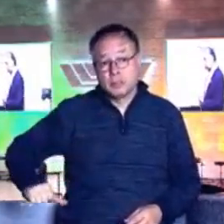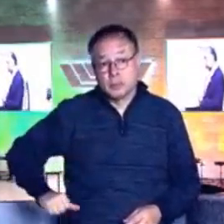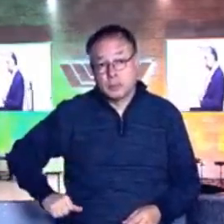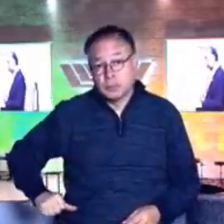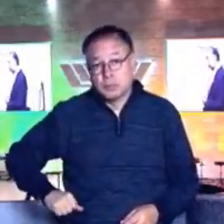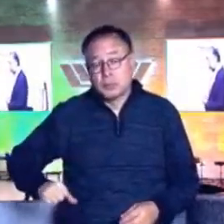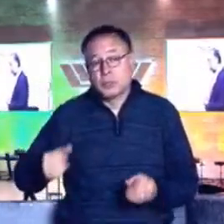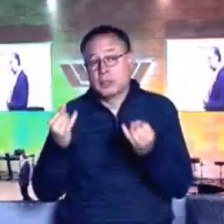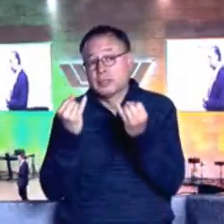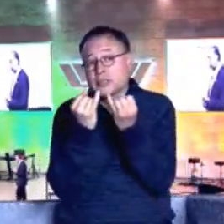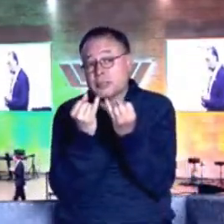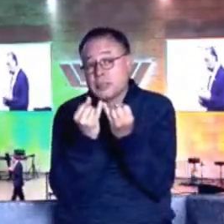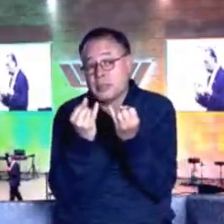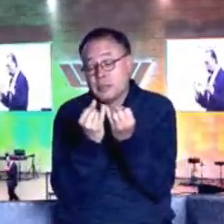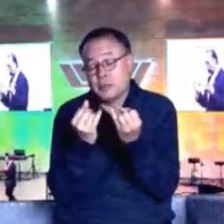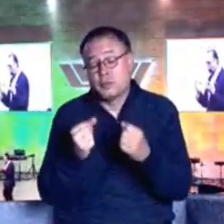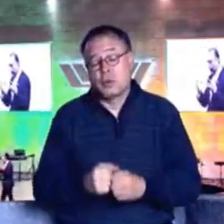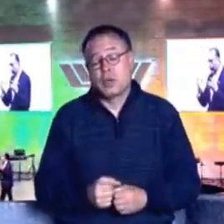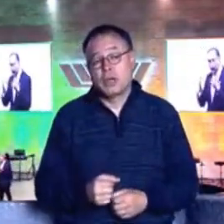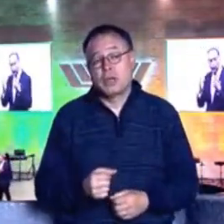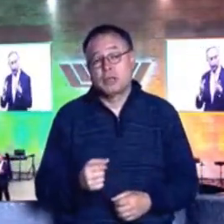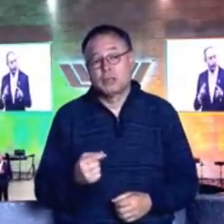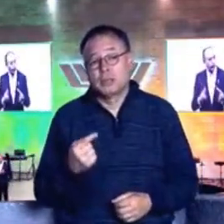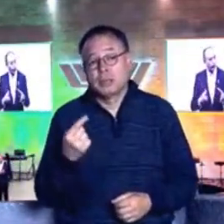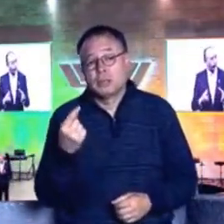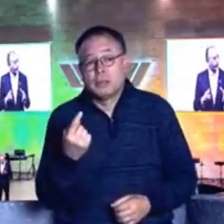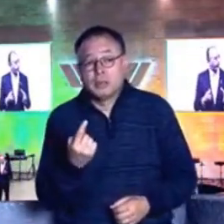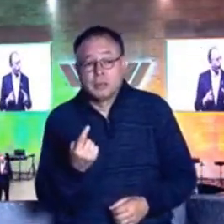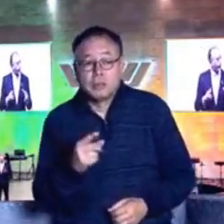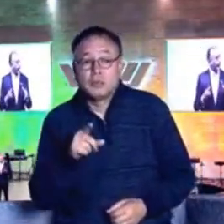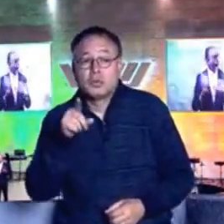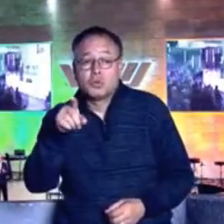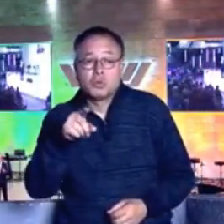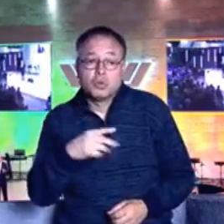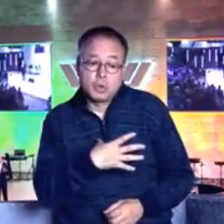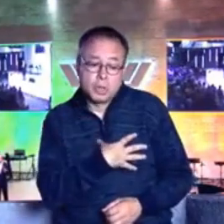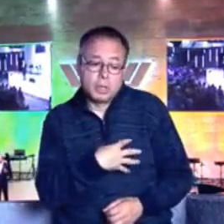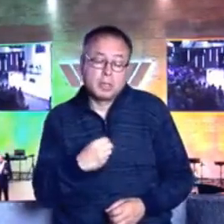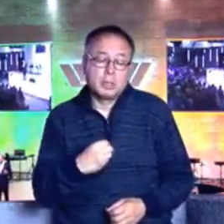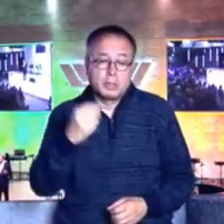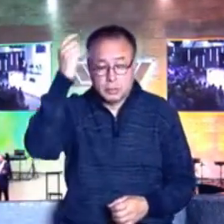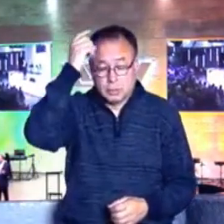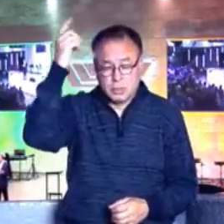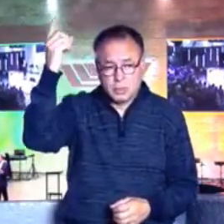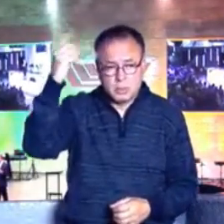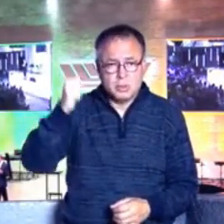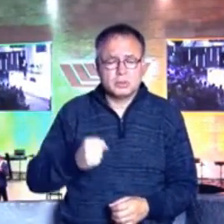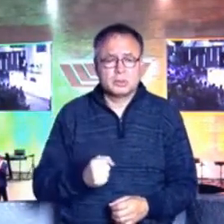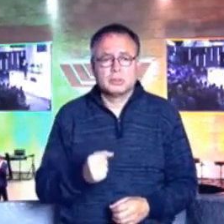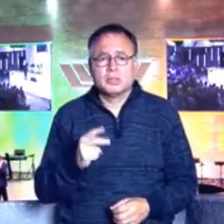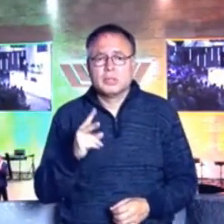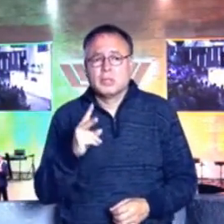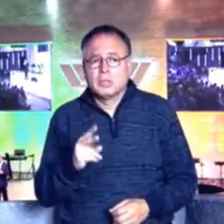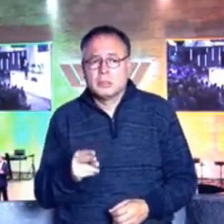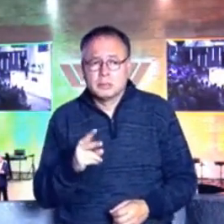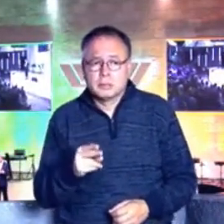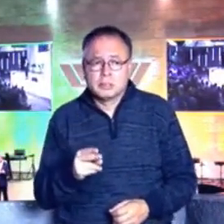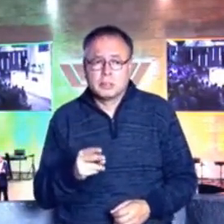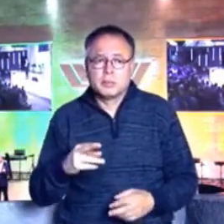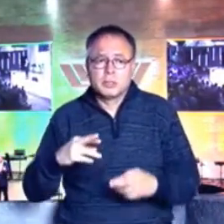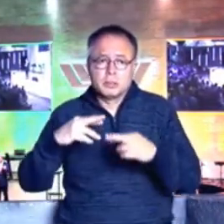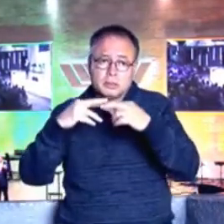todo que como hijos de Dios aprendamos a experimentar nuestra relación